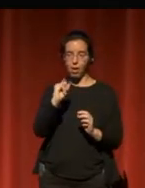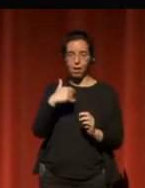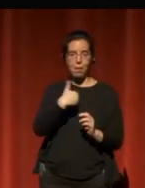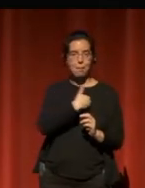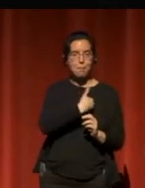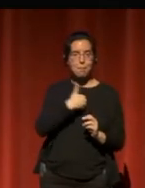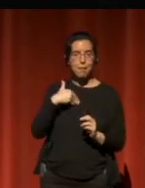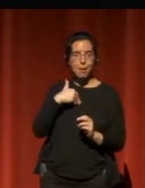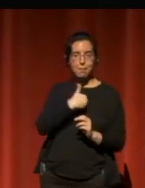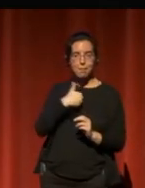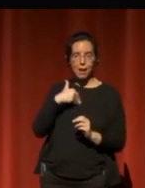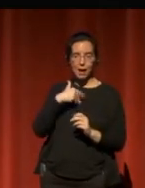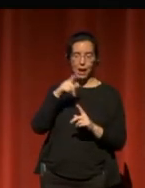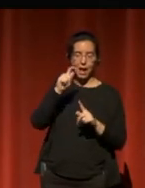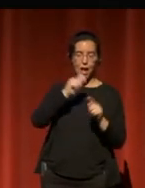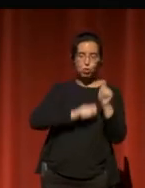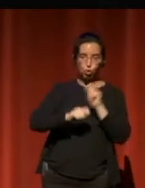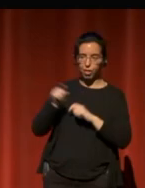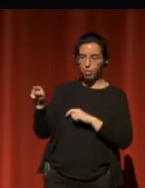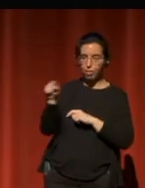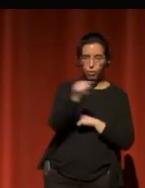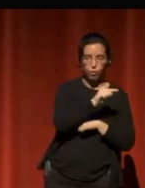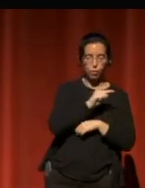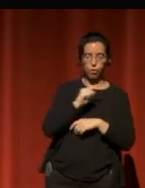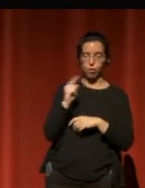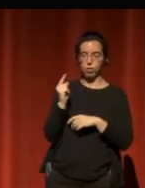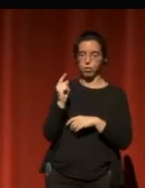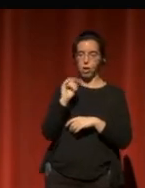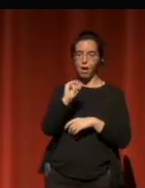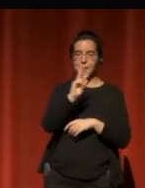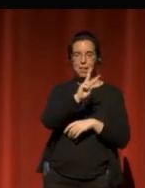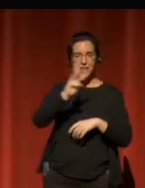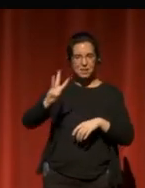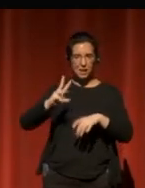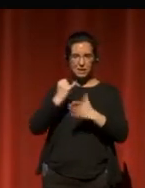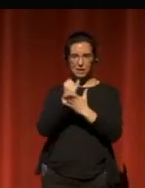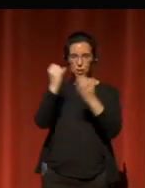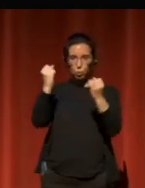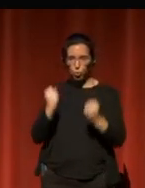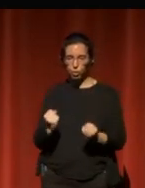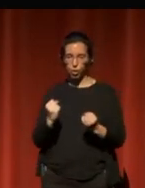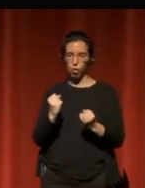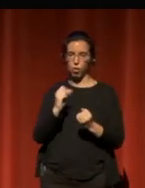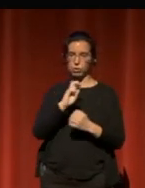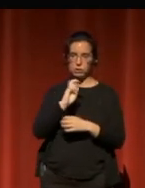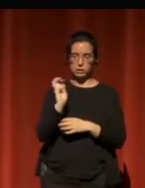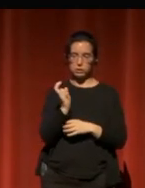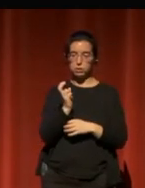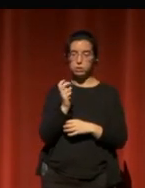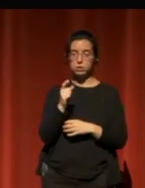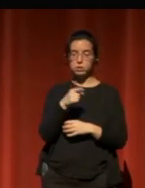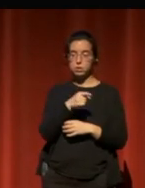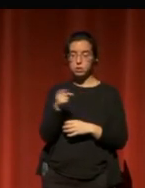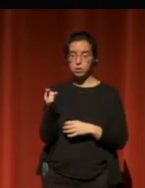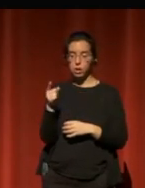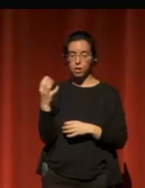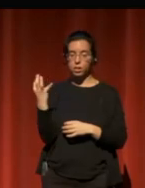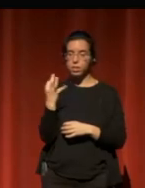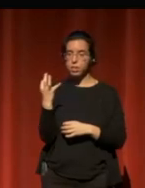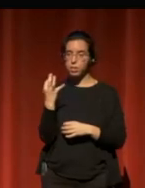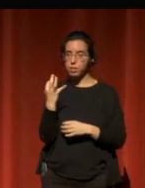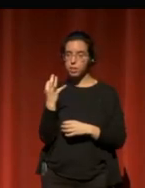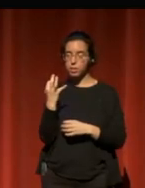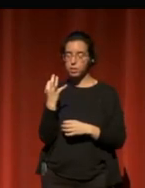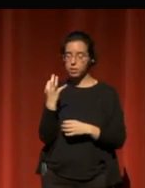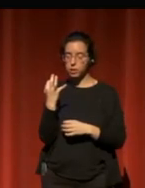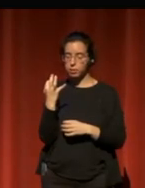de las asociaciones, de Cesavit, de las 23 instituciones que tenemos agrupada y en la alianza que tenemos con la FEM.